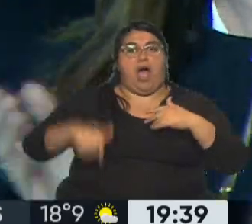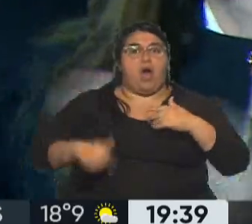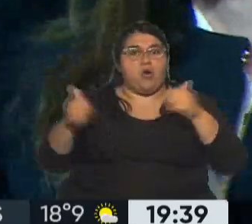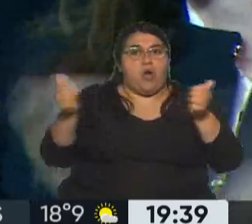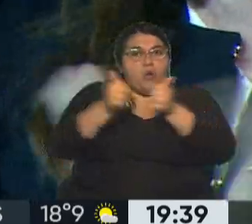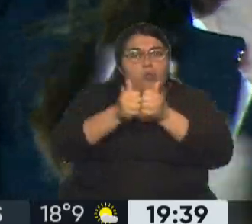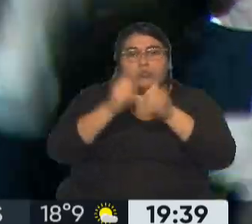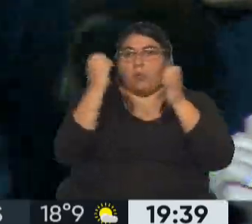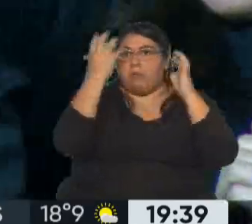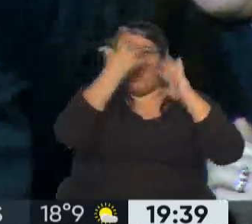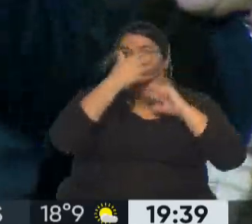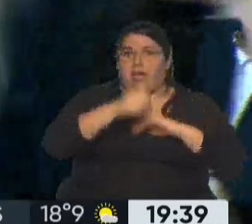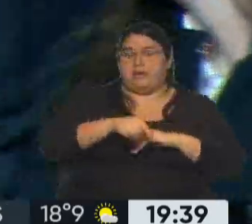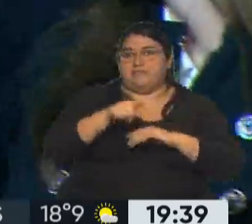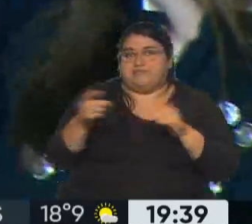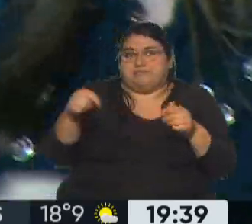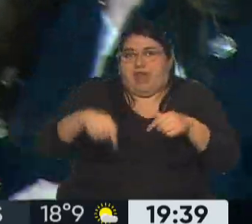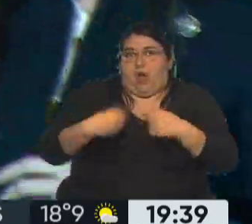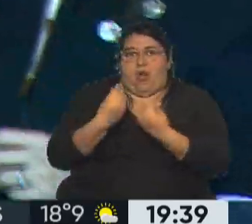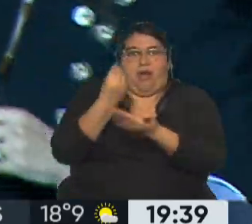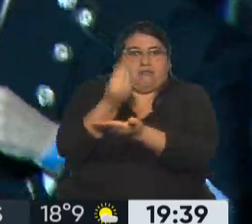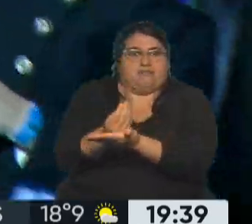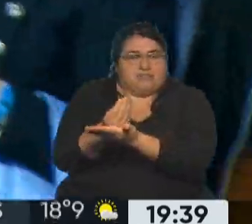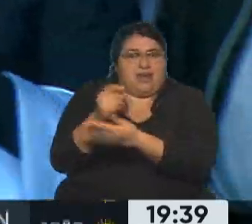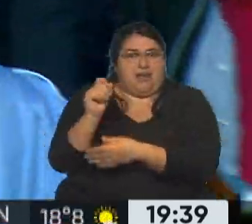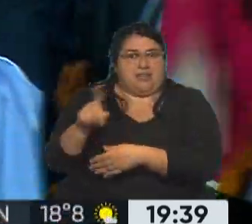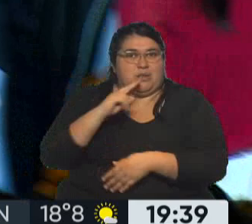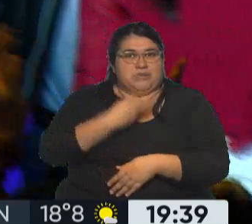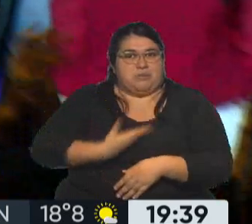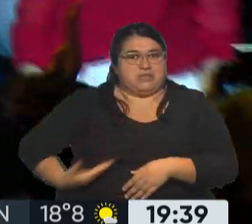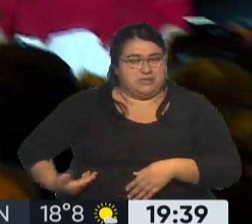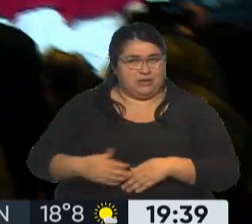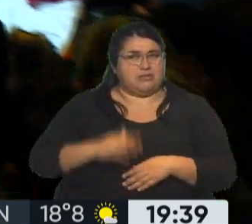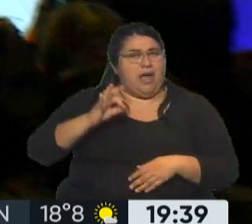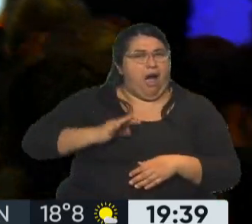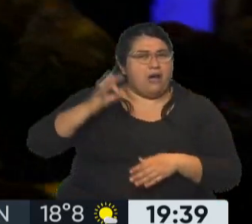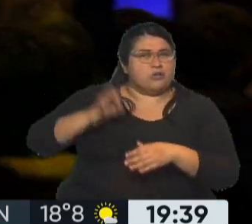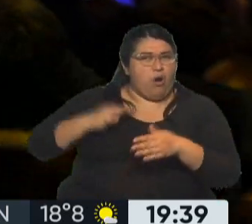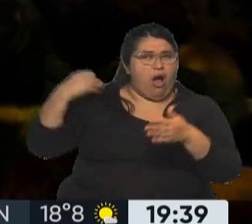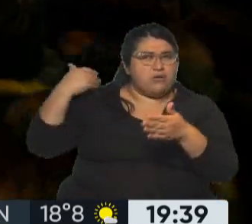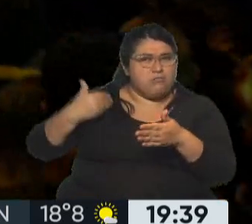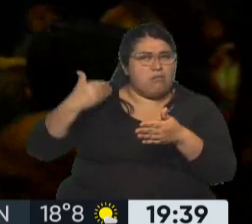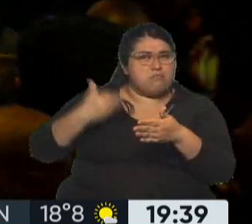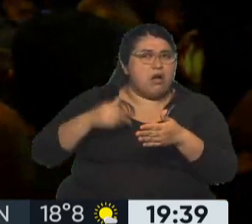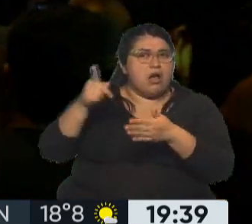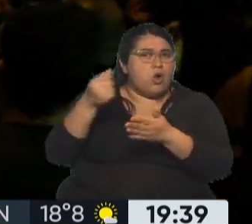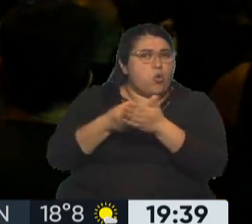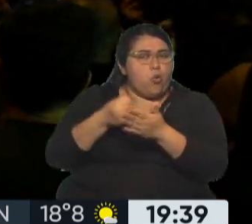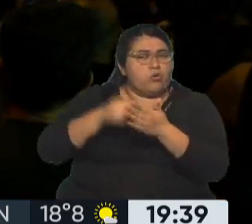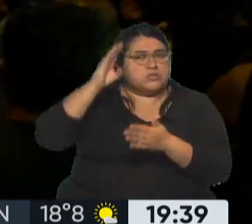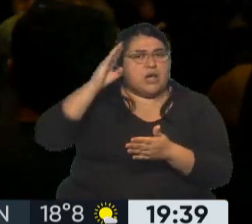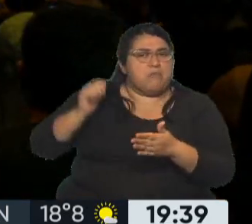vicepresidenta y alguna de las cuestiones que que durante años y años reivindicó ahora